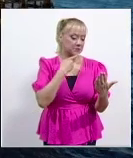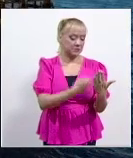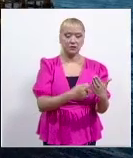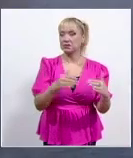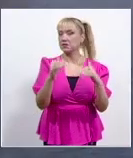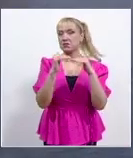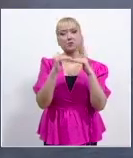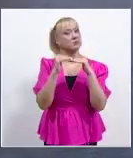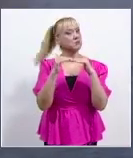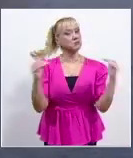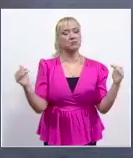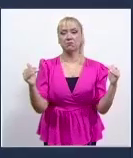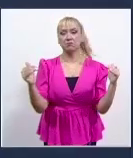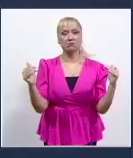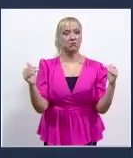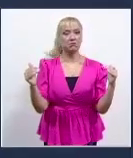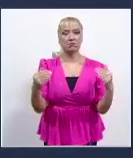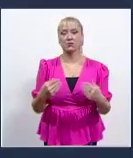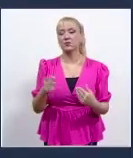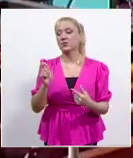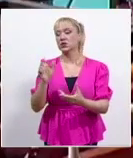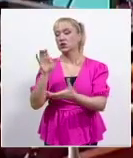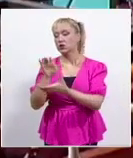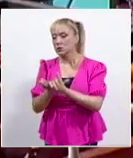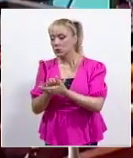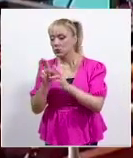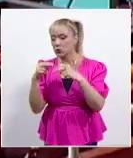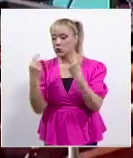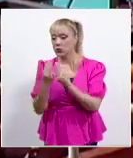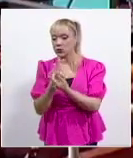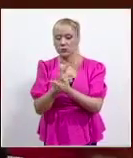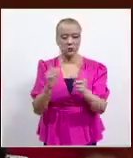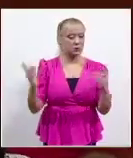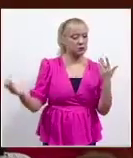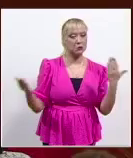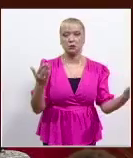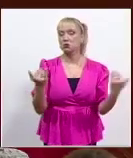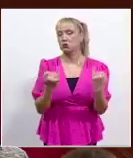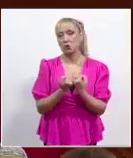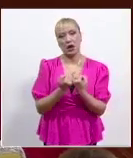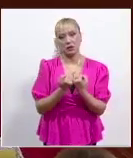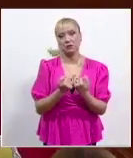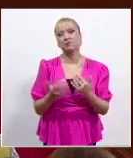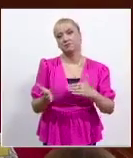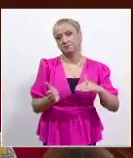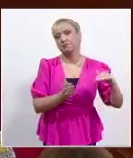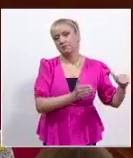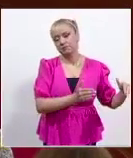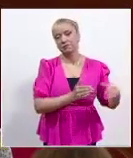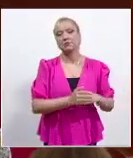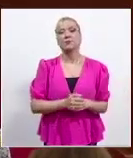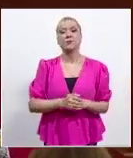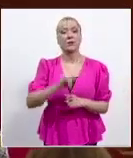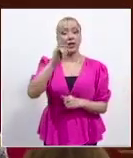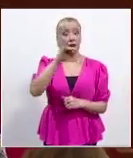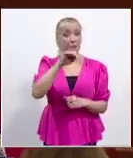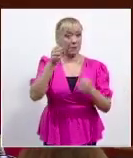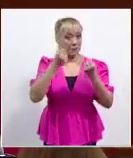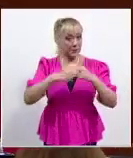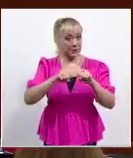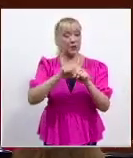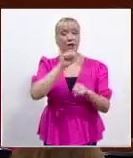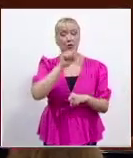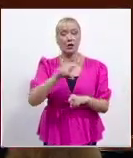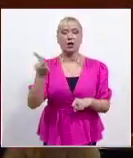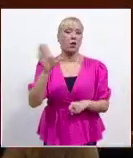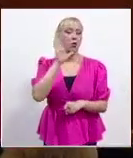de condiciones de los que viven en matrimonio. En otro asunto, la sala determinó que el IMSS no puede exigir a un viudo o una